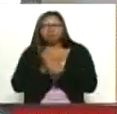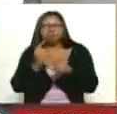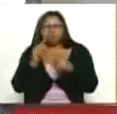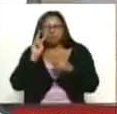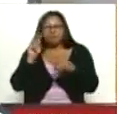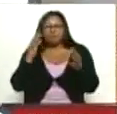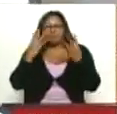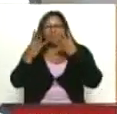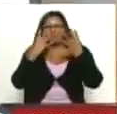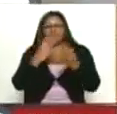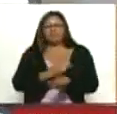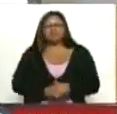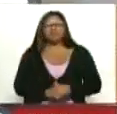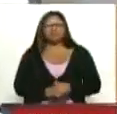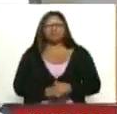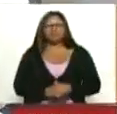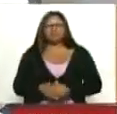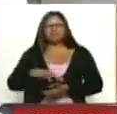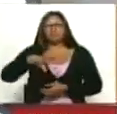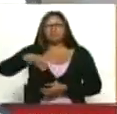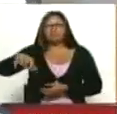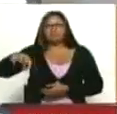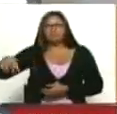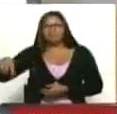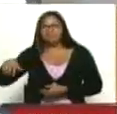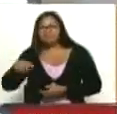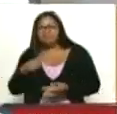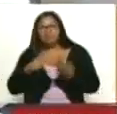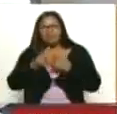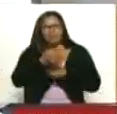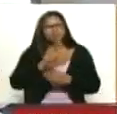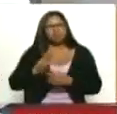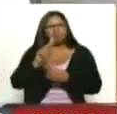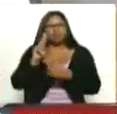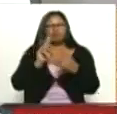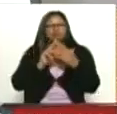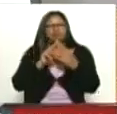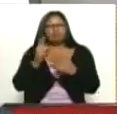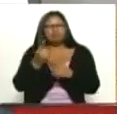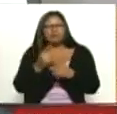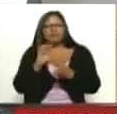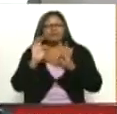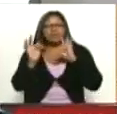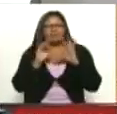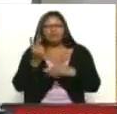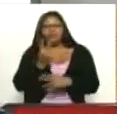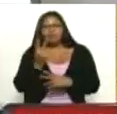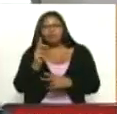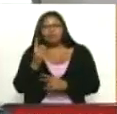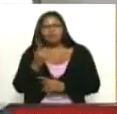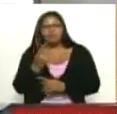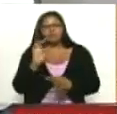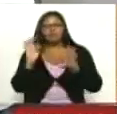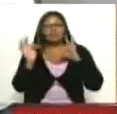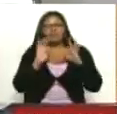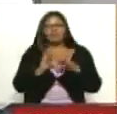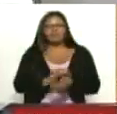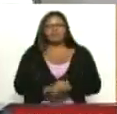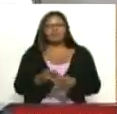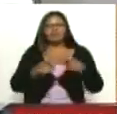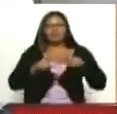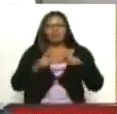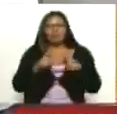el festival. En los estados, cada usuario conoce cuál es su principal teatro o los dos principales teatros. Allí